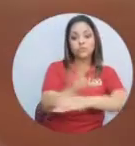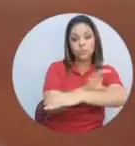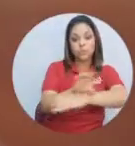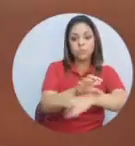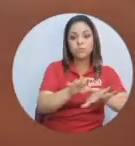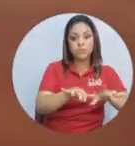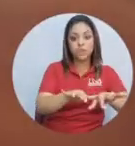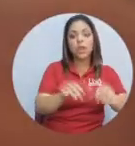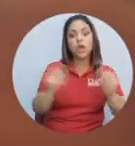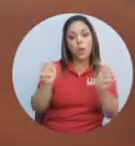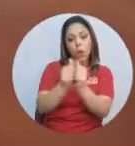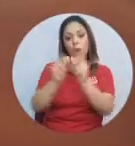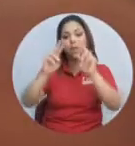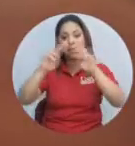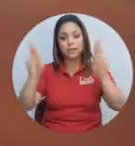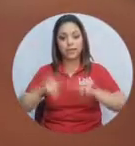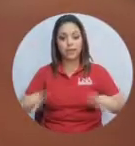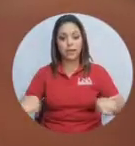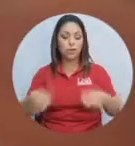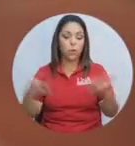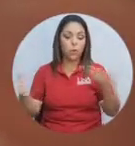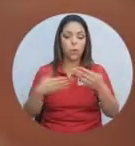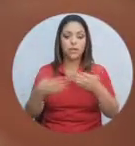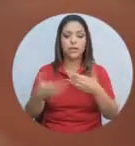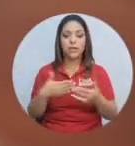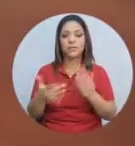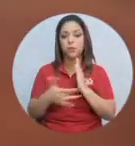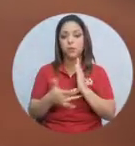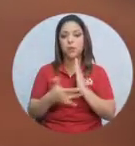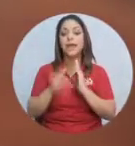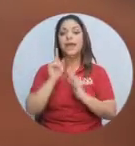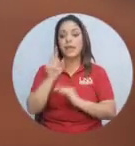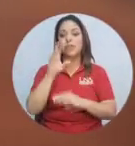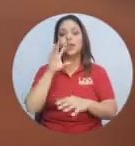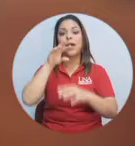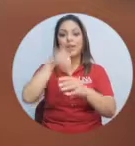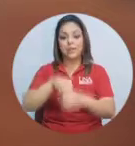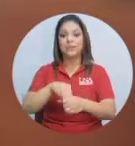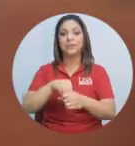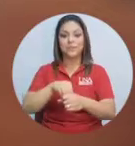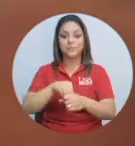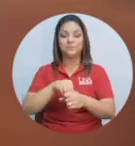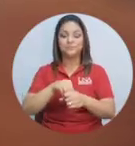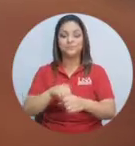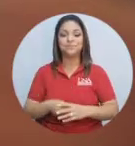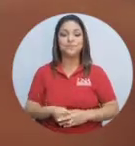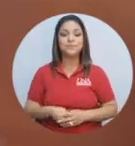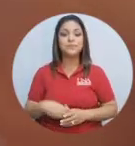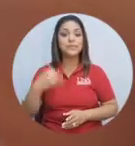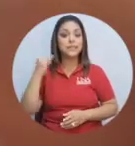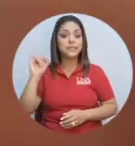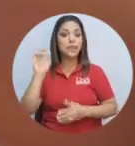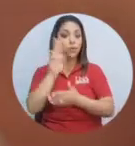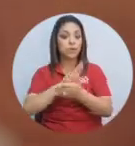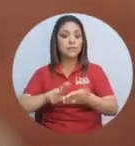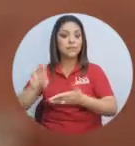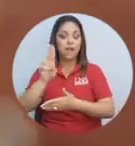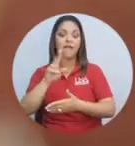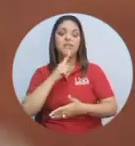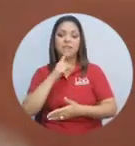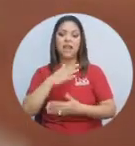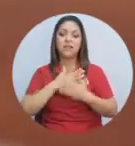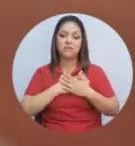O medios cibernéticos, válidos del internet o de cualquier otro tipo de tecnología, evidentemente entra dentro de esa